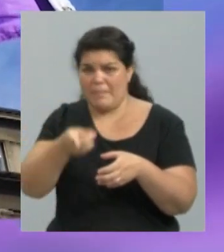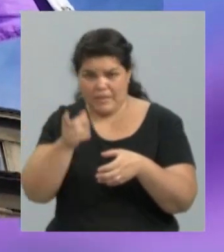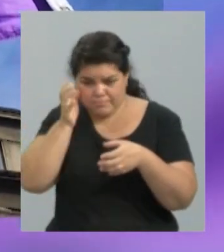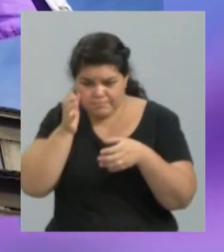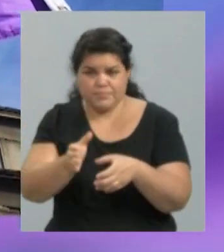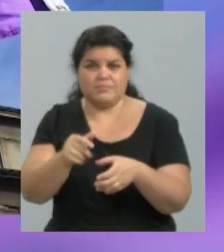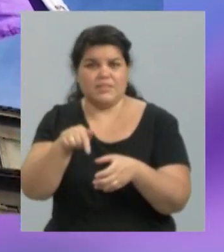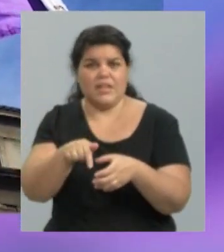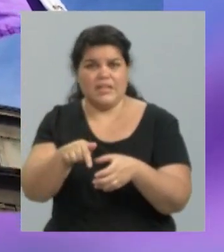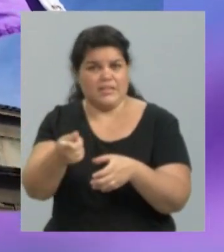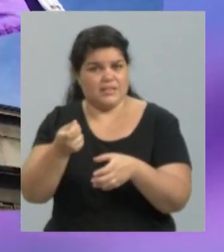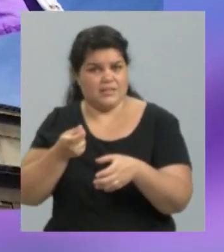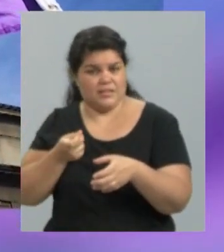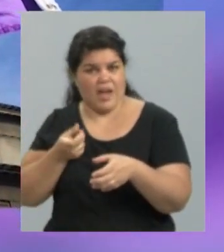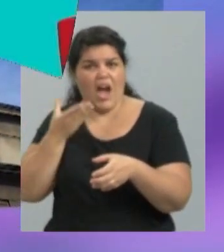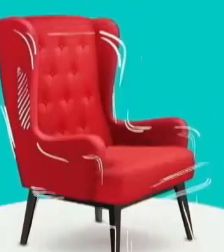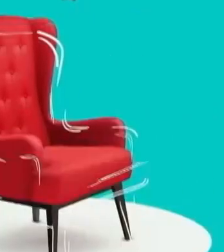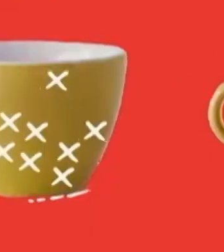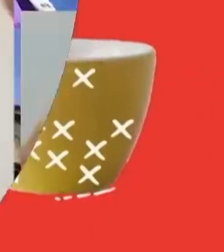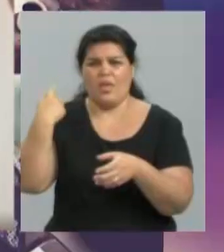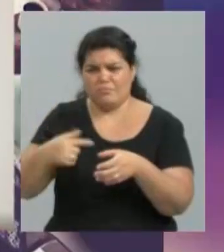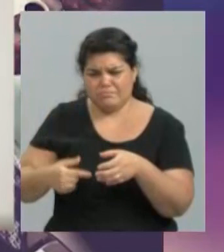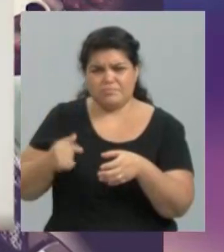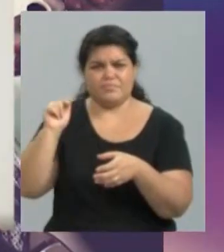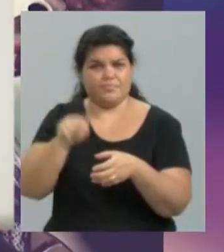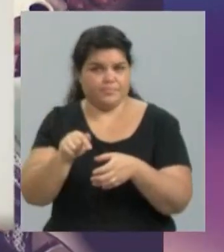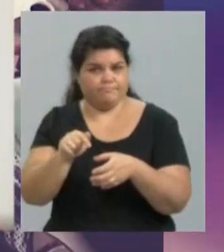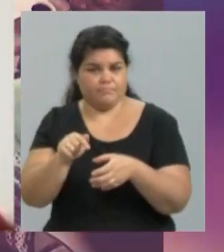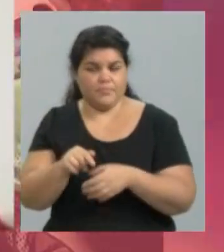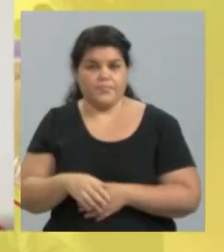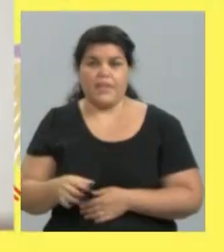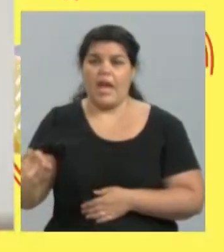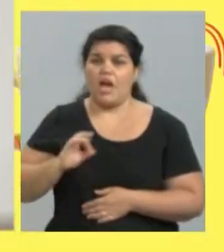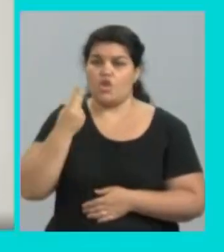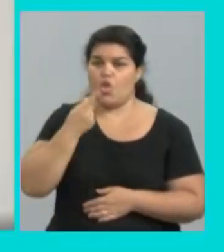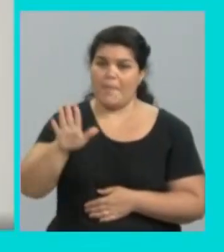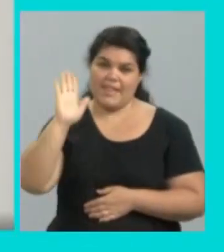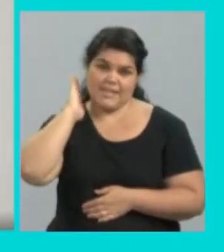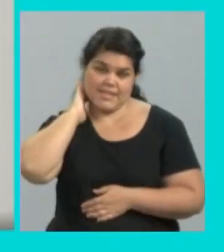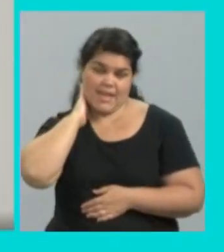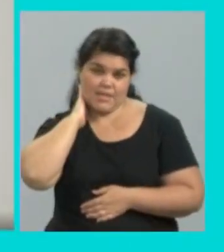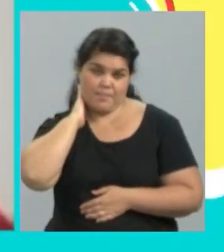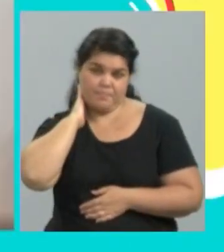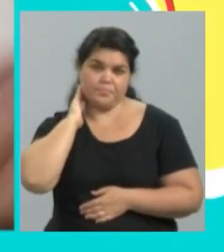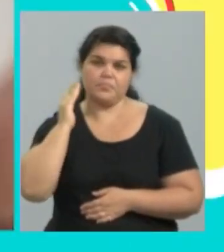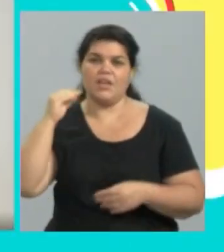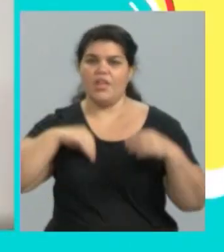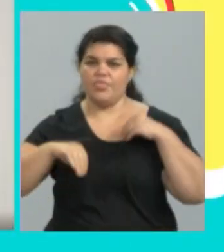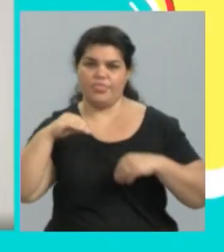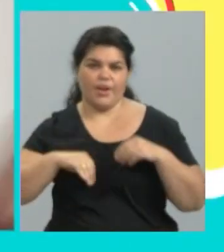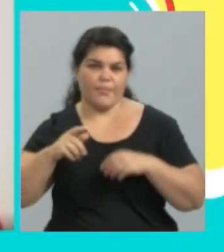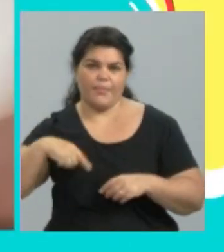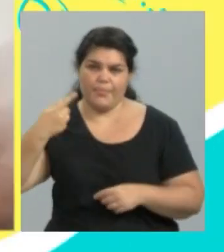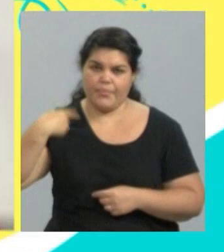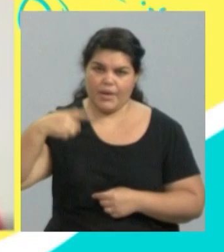abordado. Entonces hemos venido haciendo un trabajo desde el 2016 con las trabas, hemos hecho articulaciones